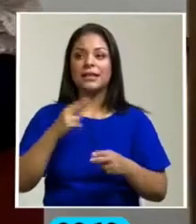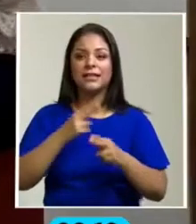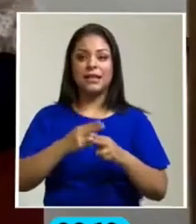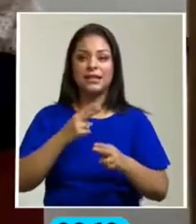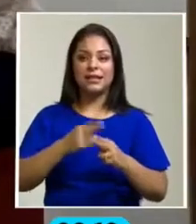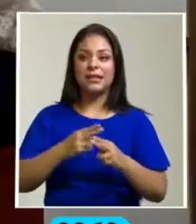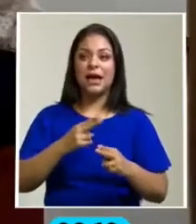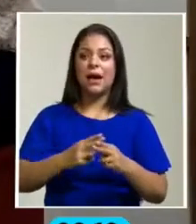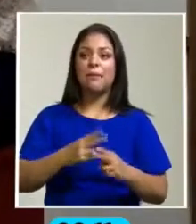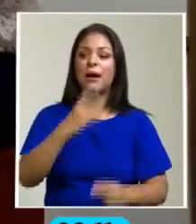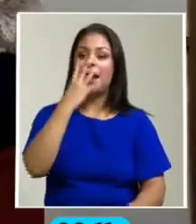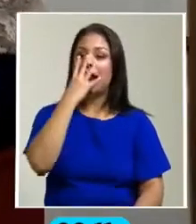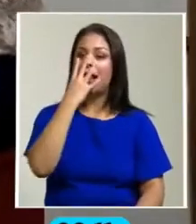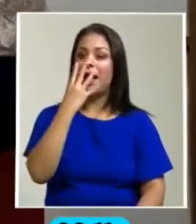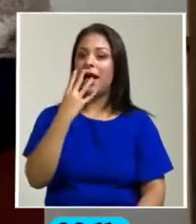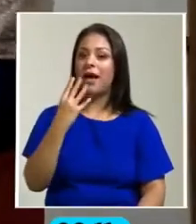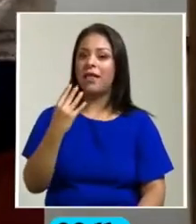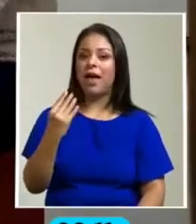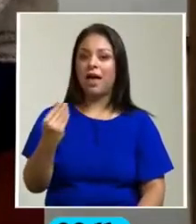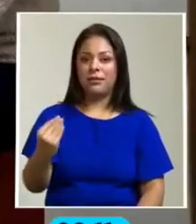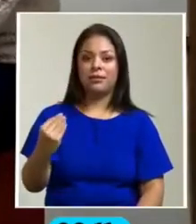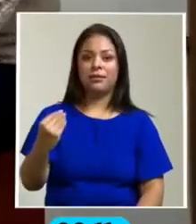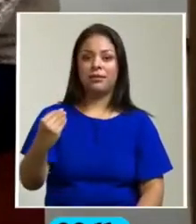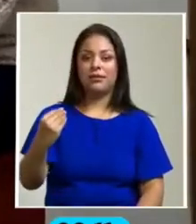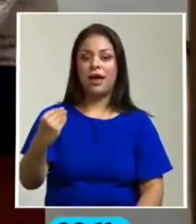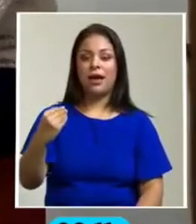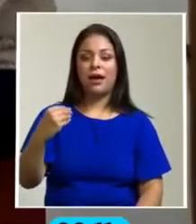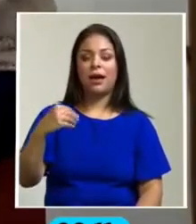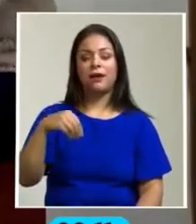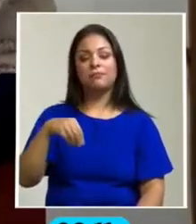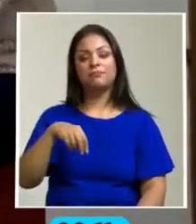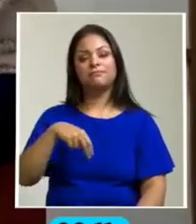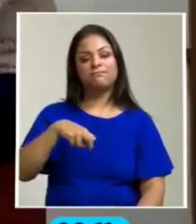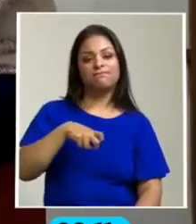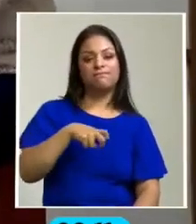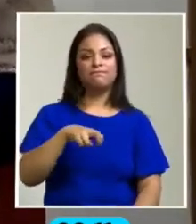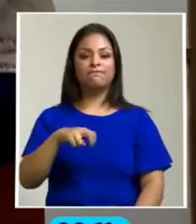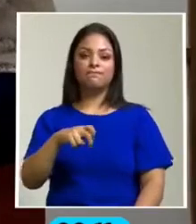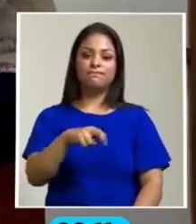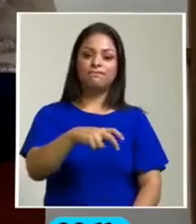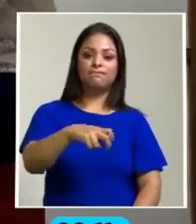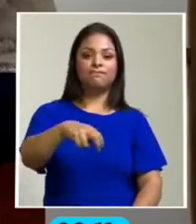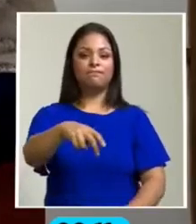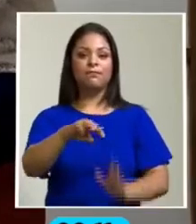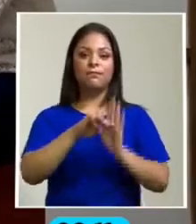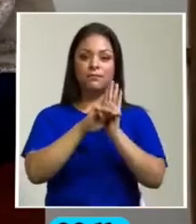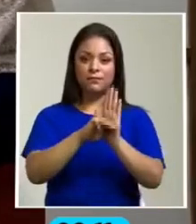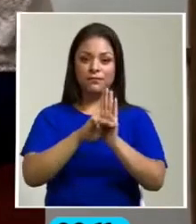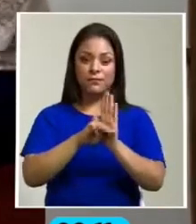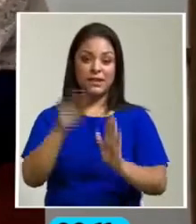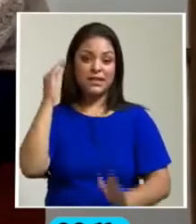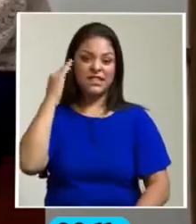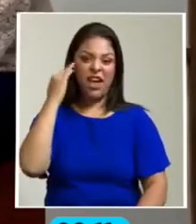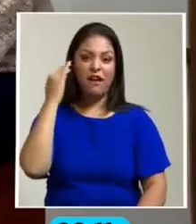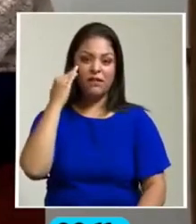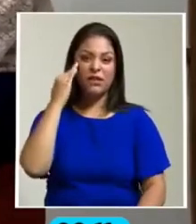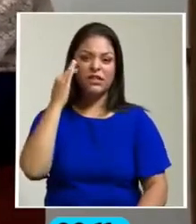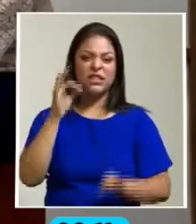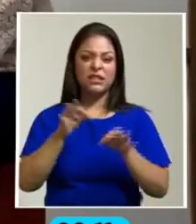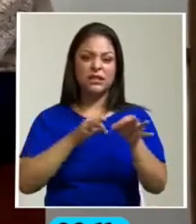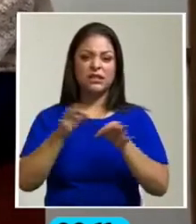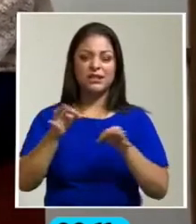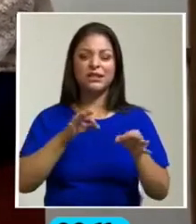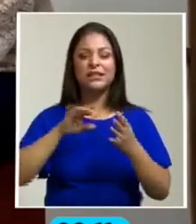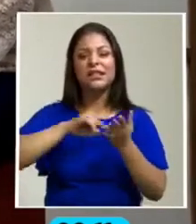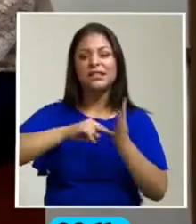en Pasarela. ¡Ay! ¿Qué es esto tan maravilloso? ¿Y ustedes saben, niños y niñas, qué es una pasarela? ¿Cómo le explicamos a los niños y niñas